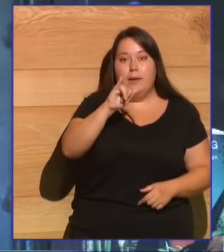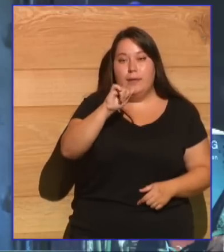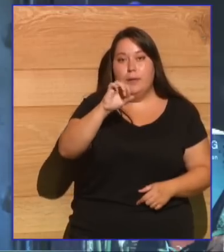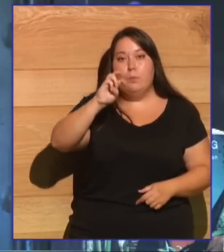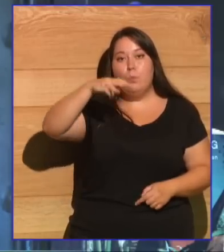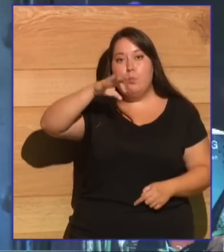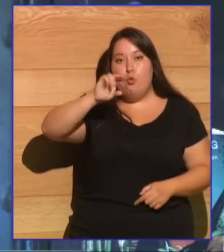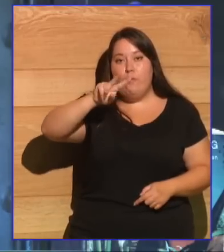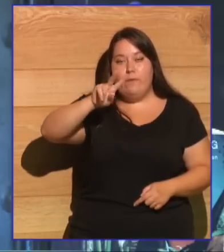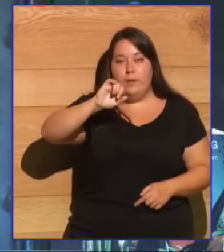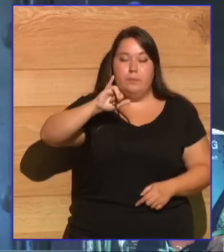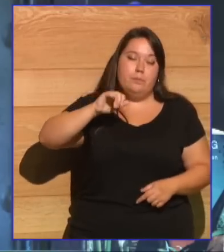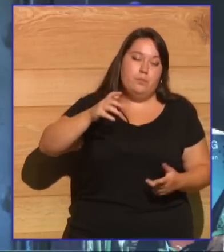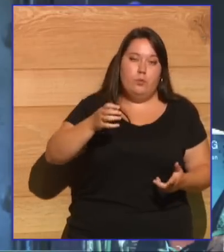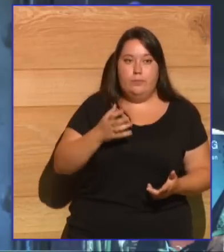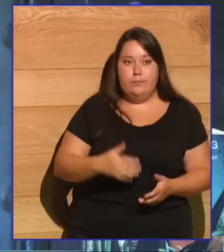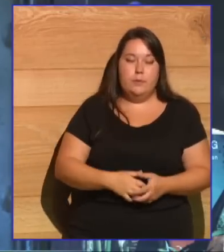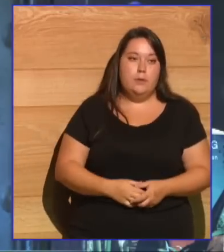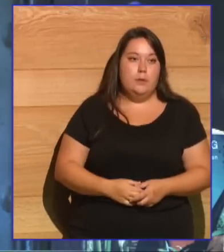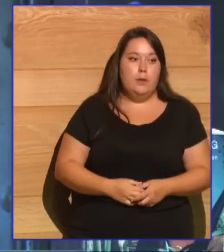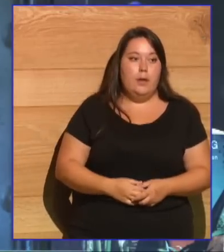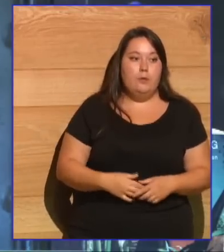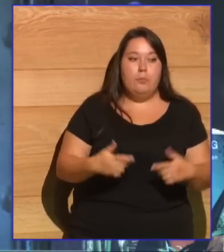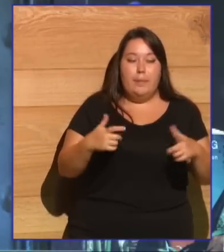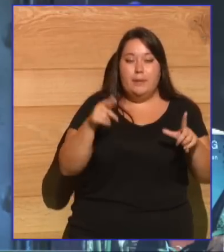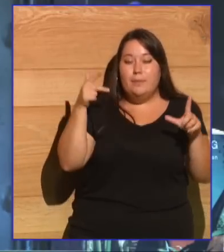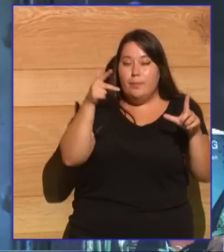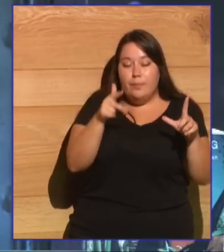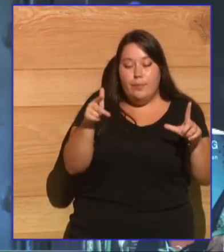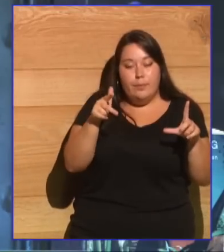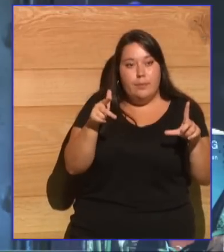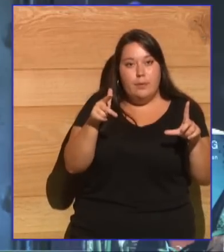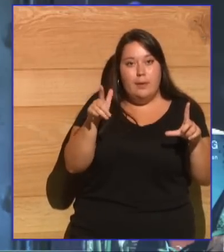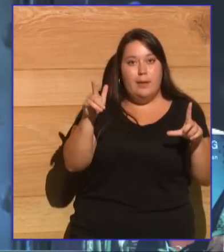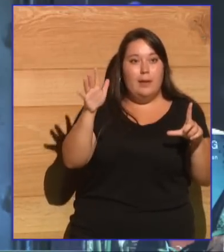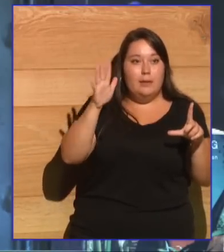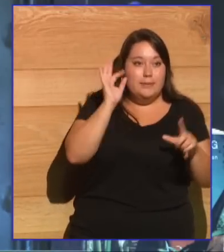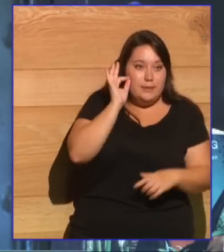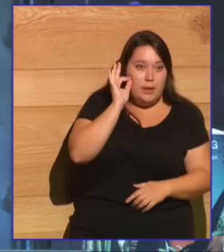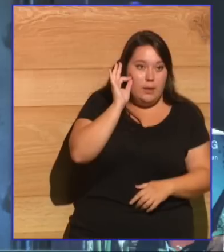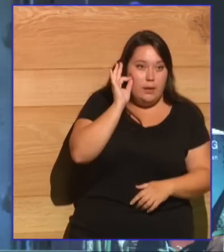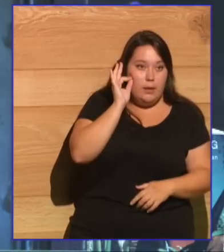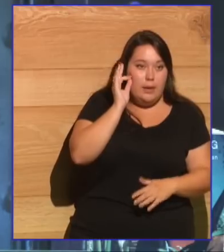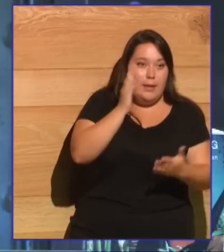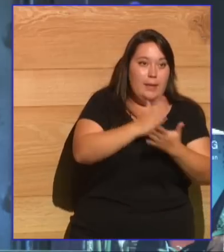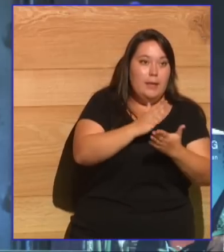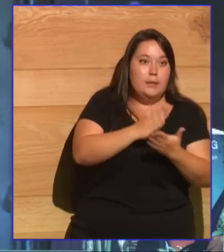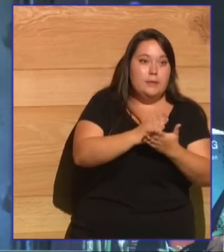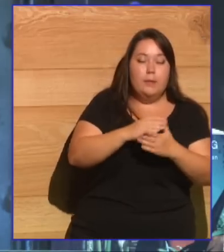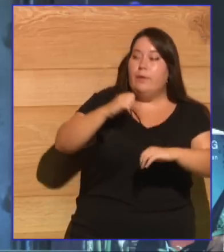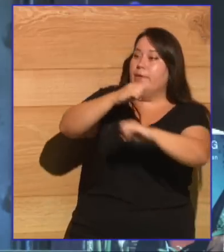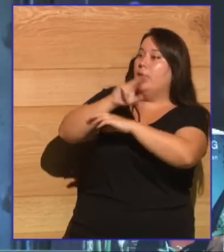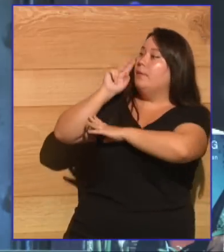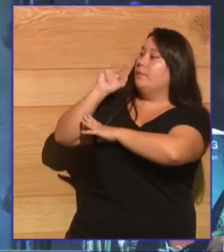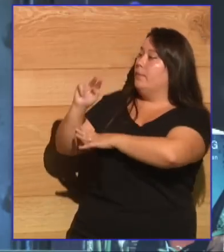pero tiene un plano maravilloso que es la chica en clase mira por la ventana